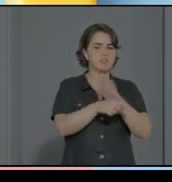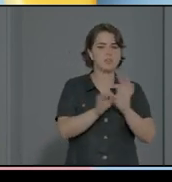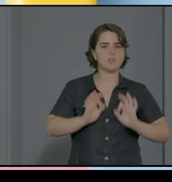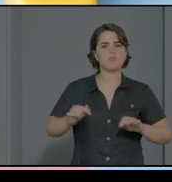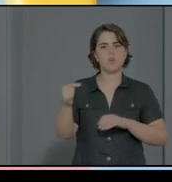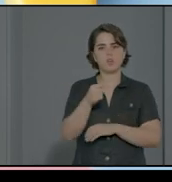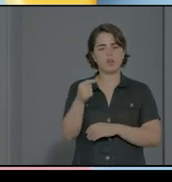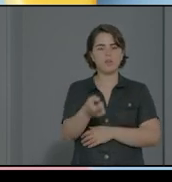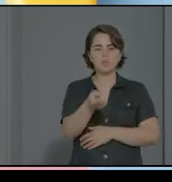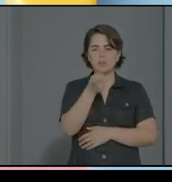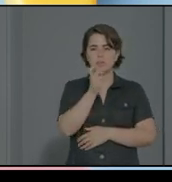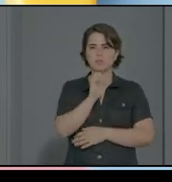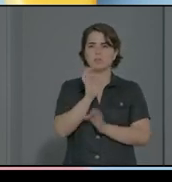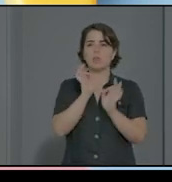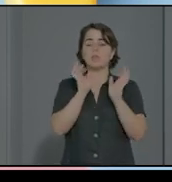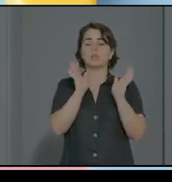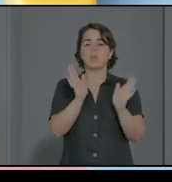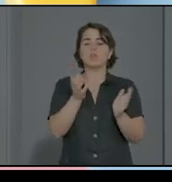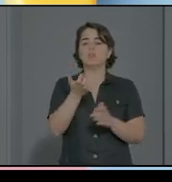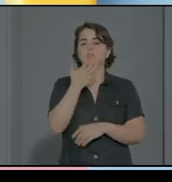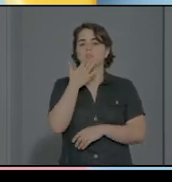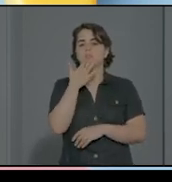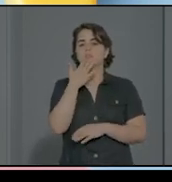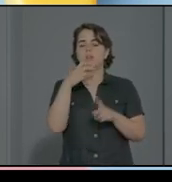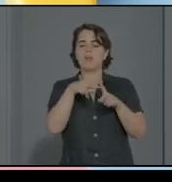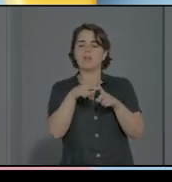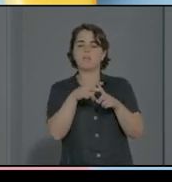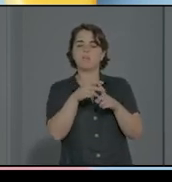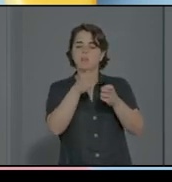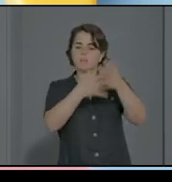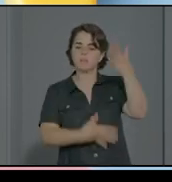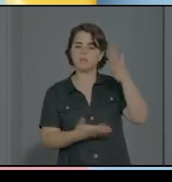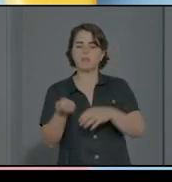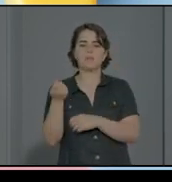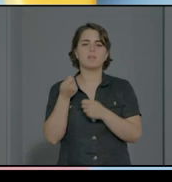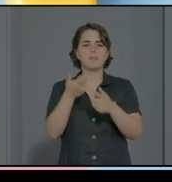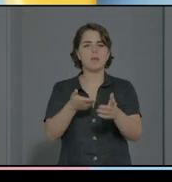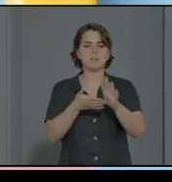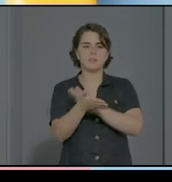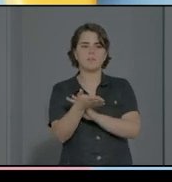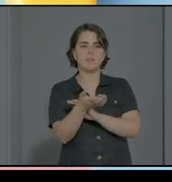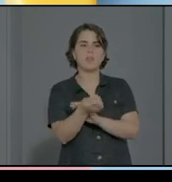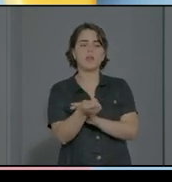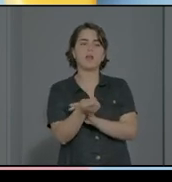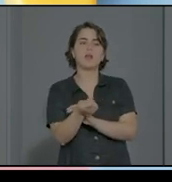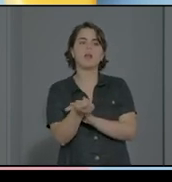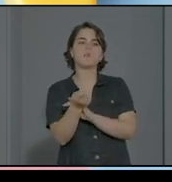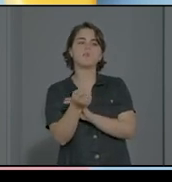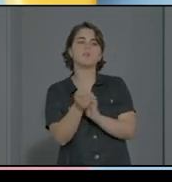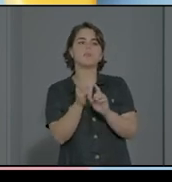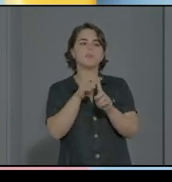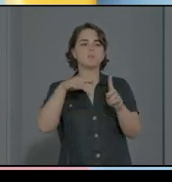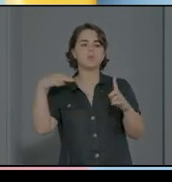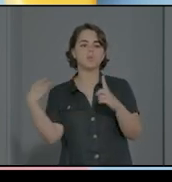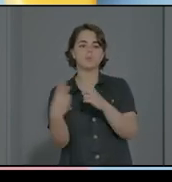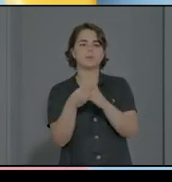que sí, proporcionamos una serie de herramientas que de alguna manera favorecen la visión. Y